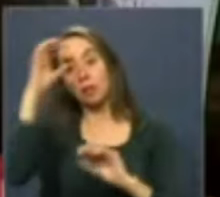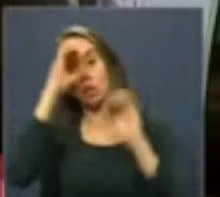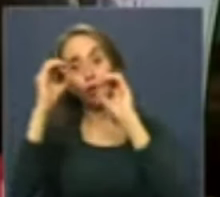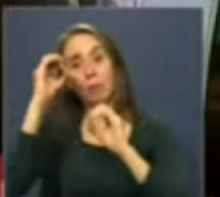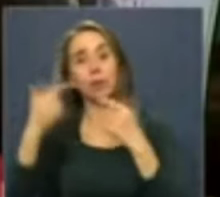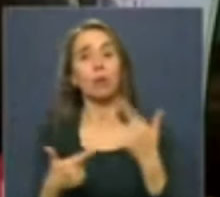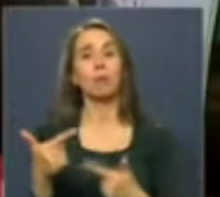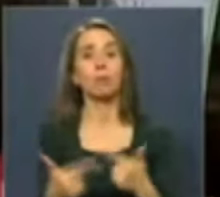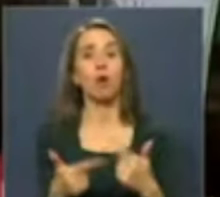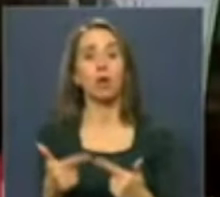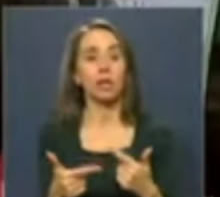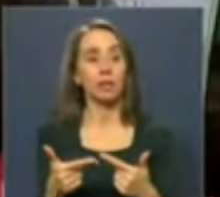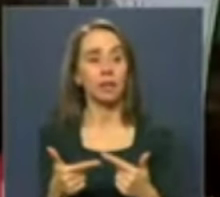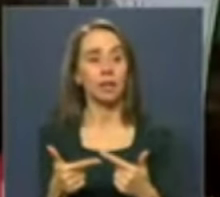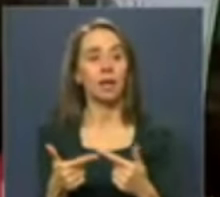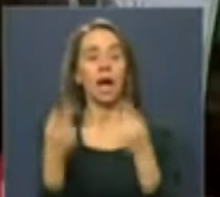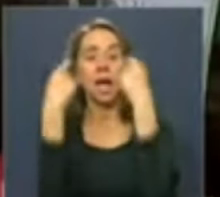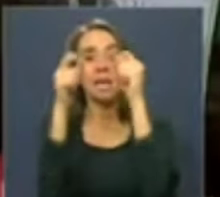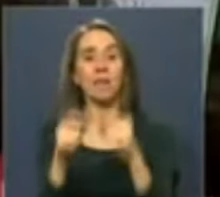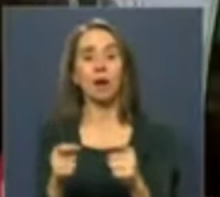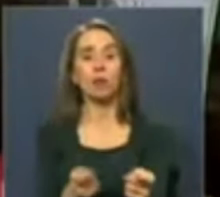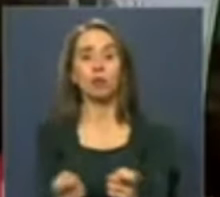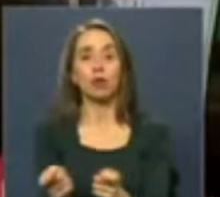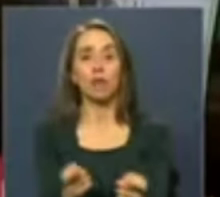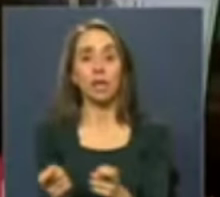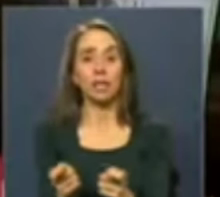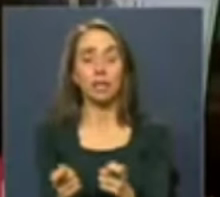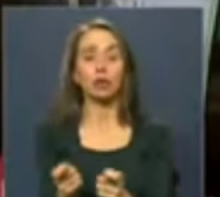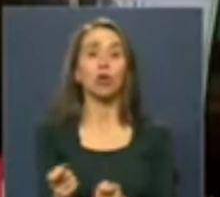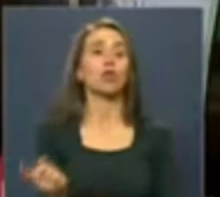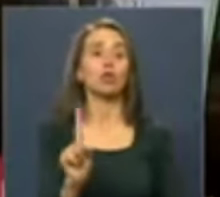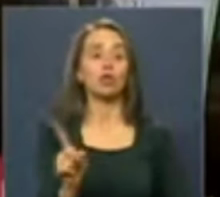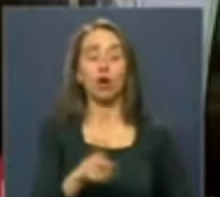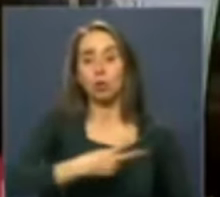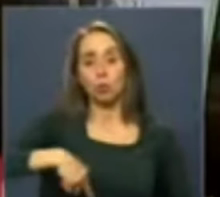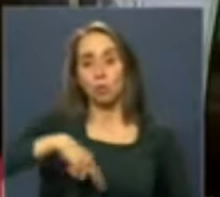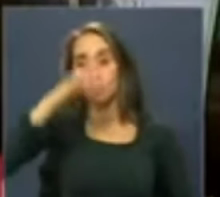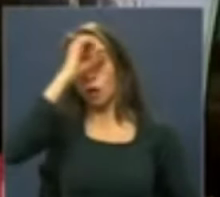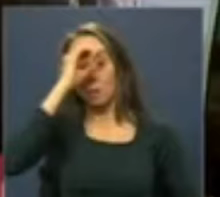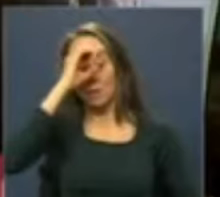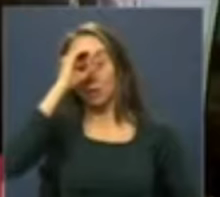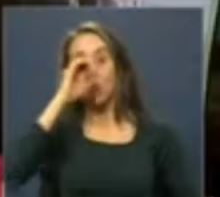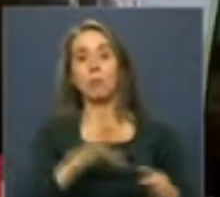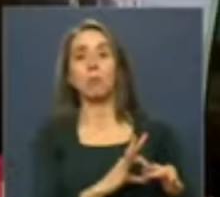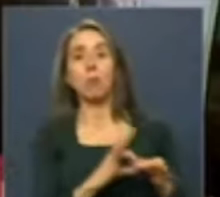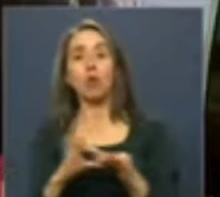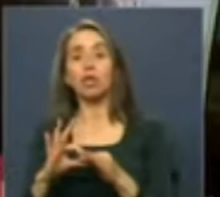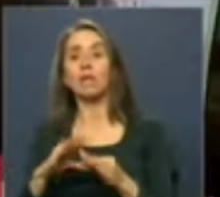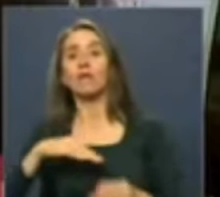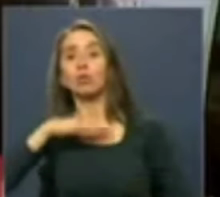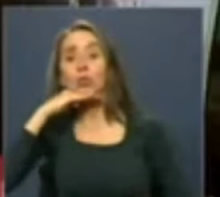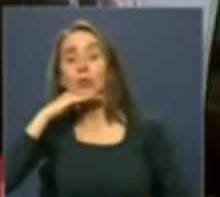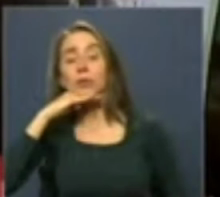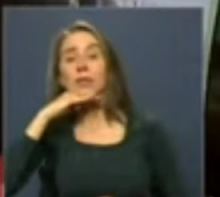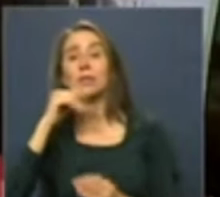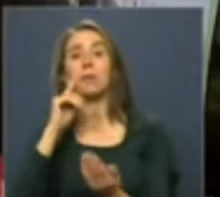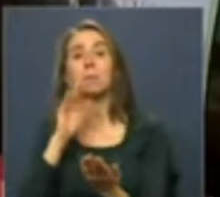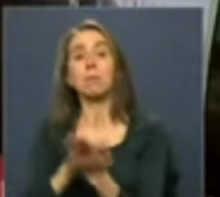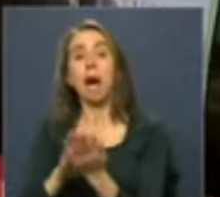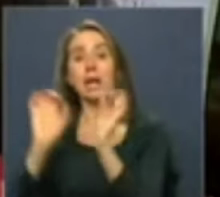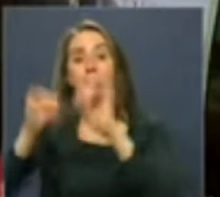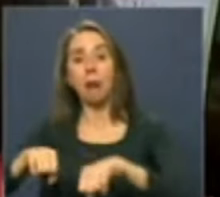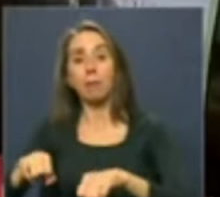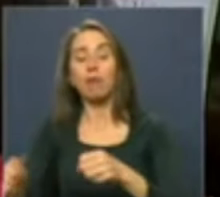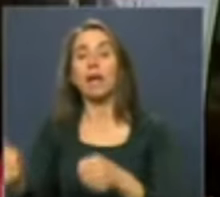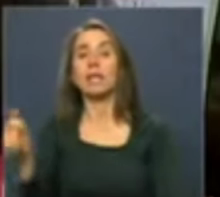cerradas pero todas esas son discrepancias políticas y evaluaciones de gestión no